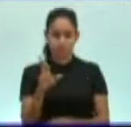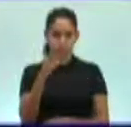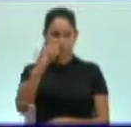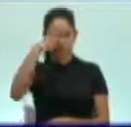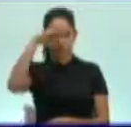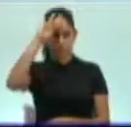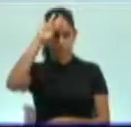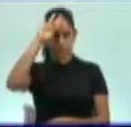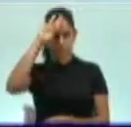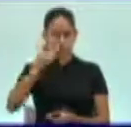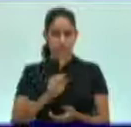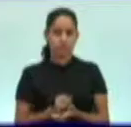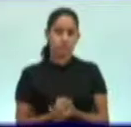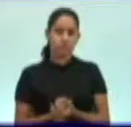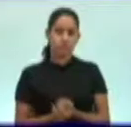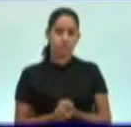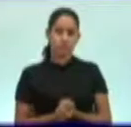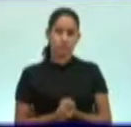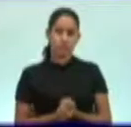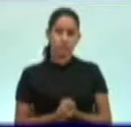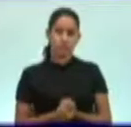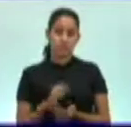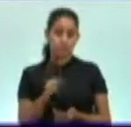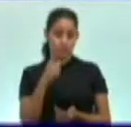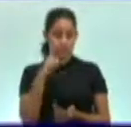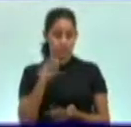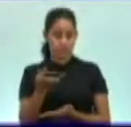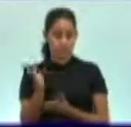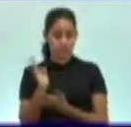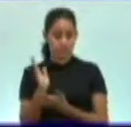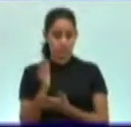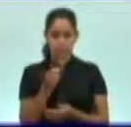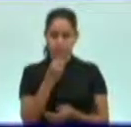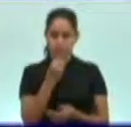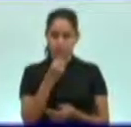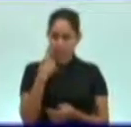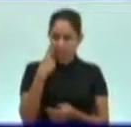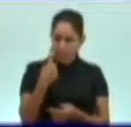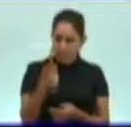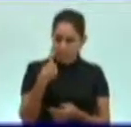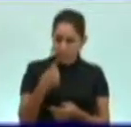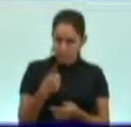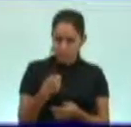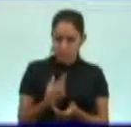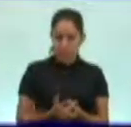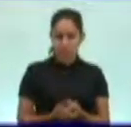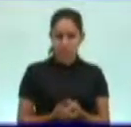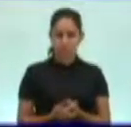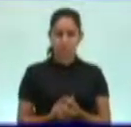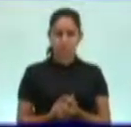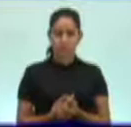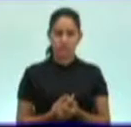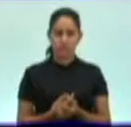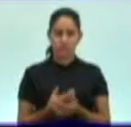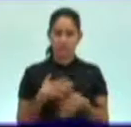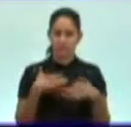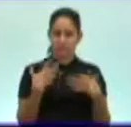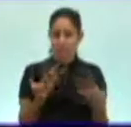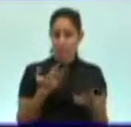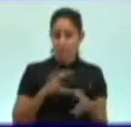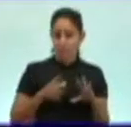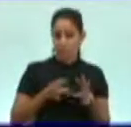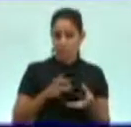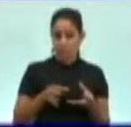Cuba. En estas ilustraciones podrán observar ustedes la manera en donde